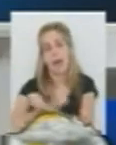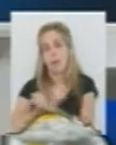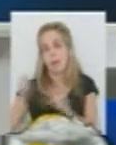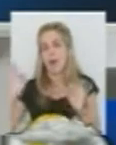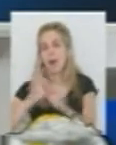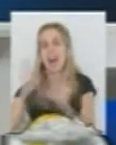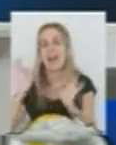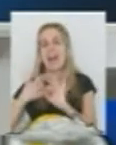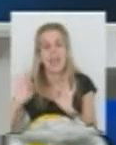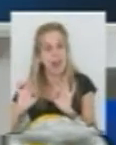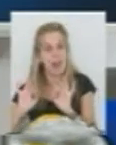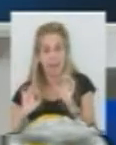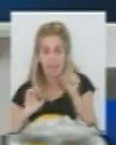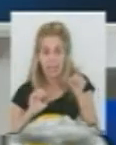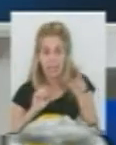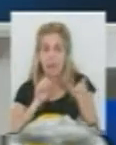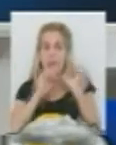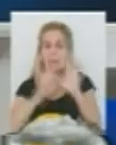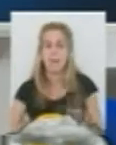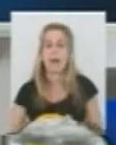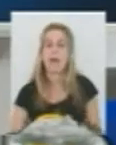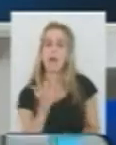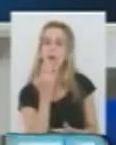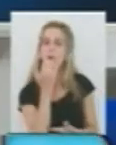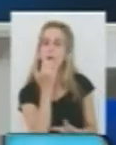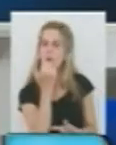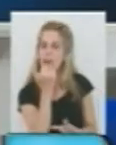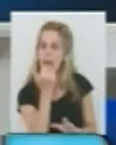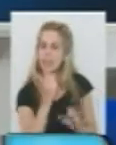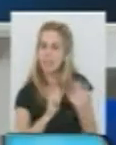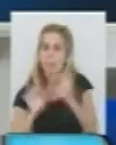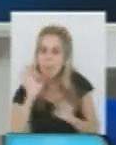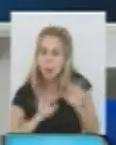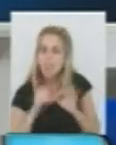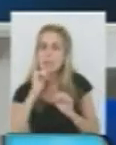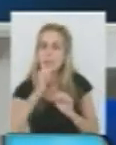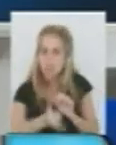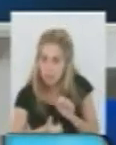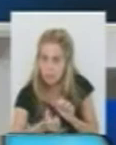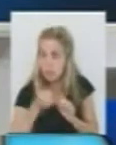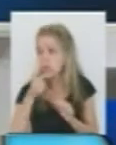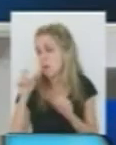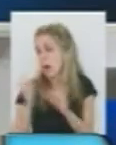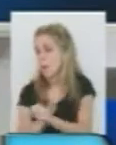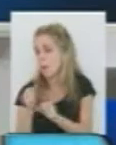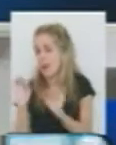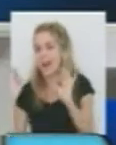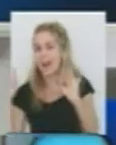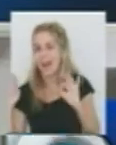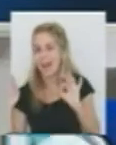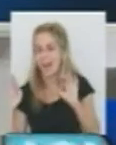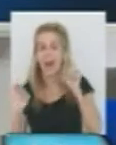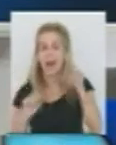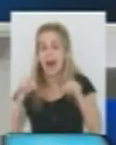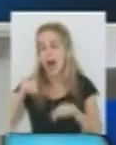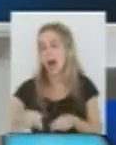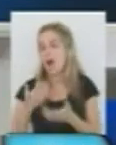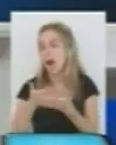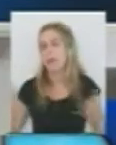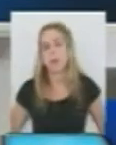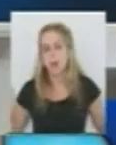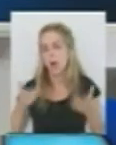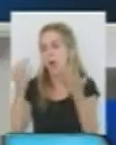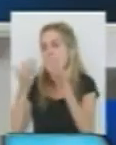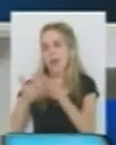era el mejor de todos. Bueno, él dice que renuncia, entre otras cosas, a Antonio Soledad porque no le daban bola. Porque presentaba proyectos